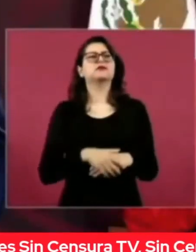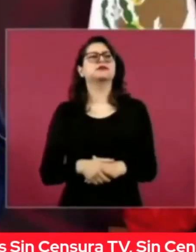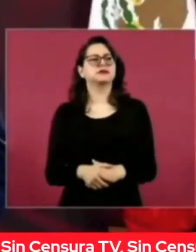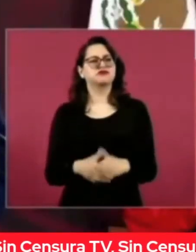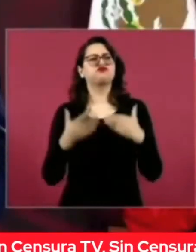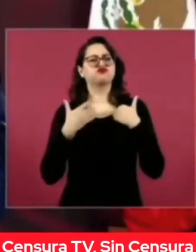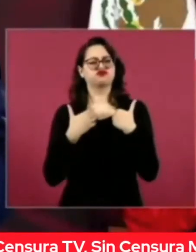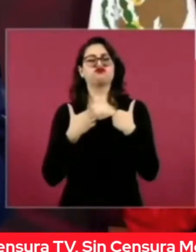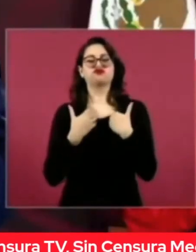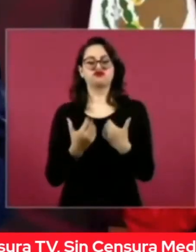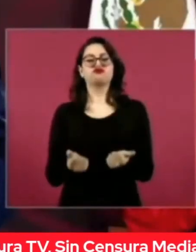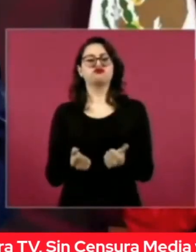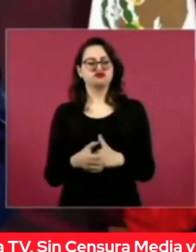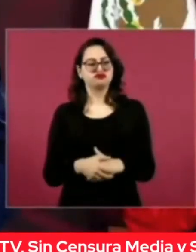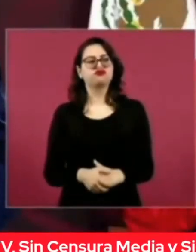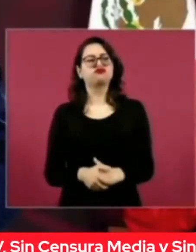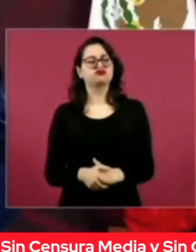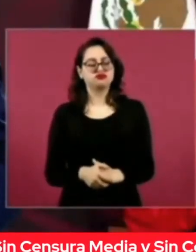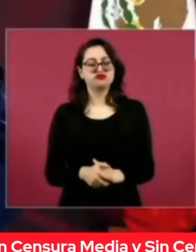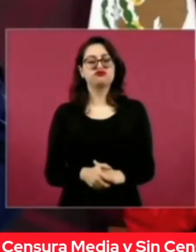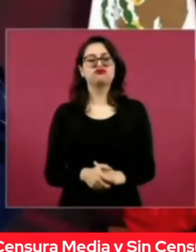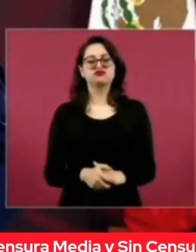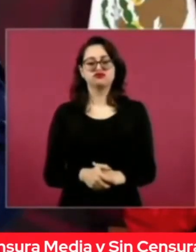a representar